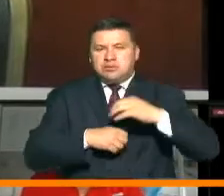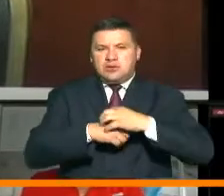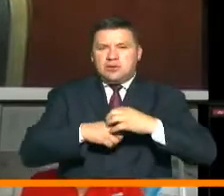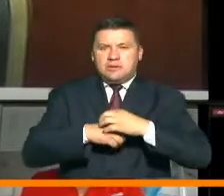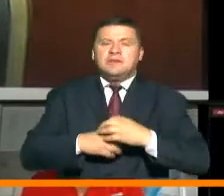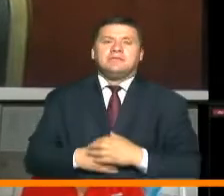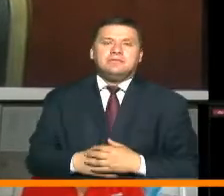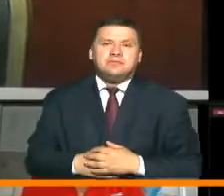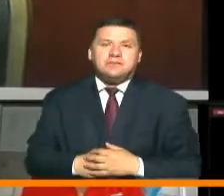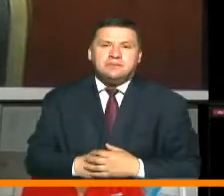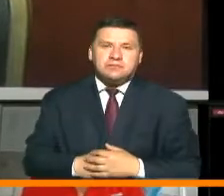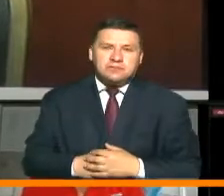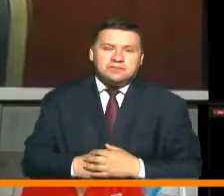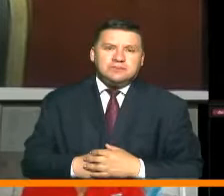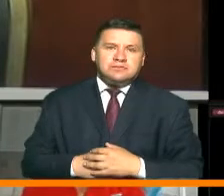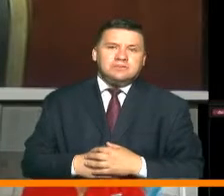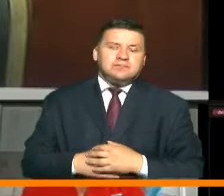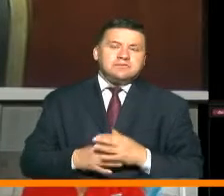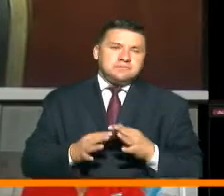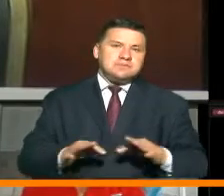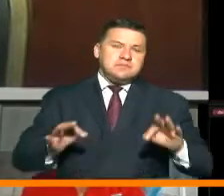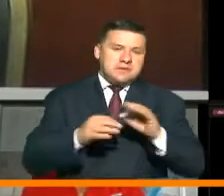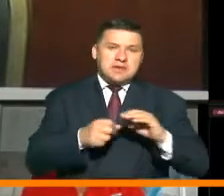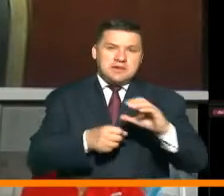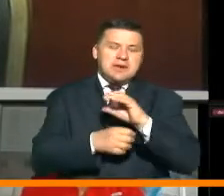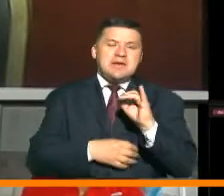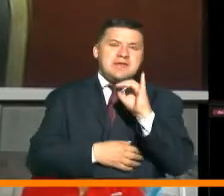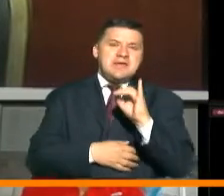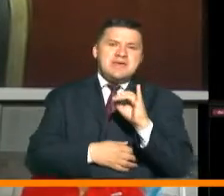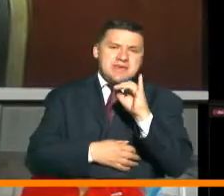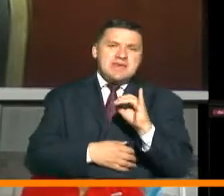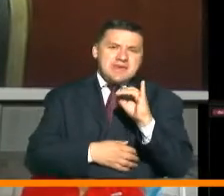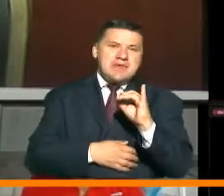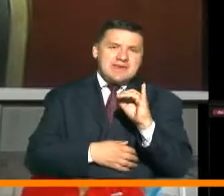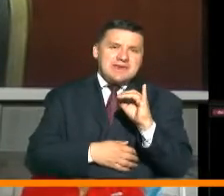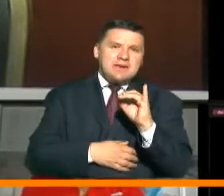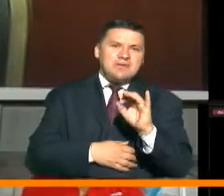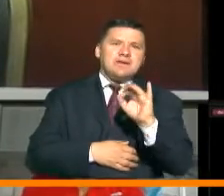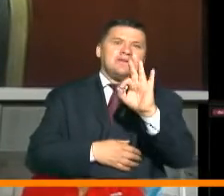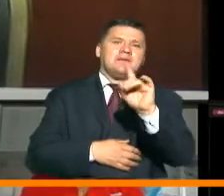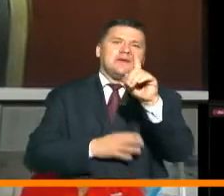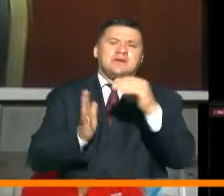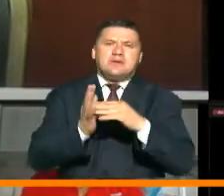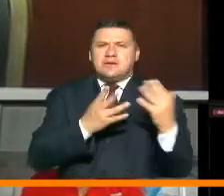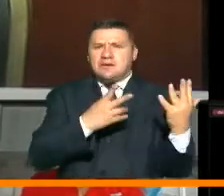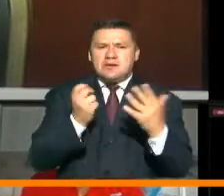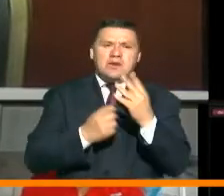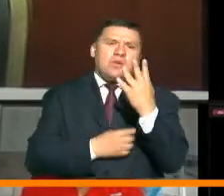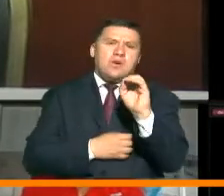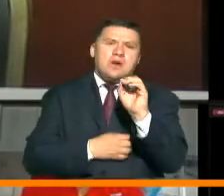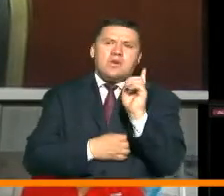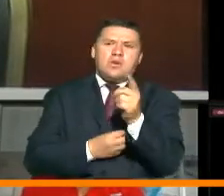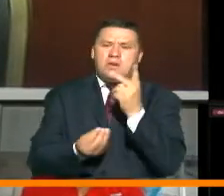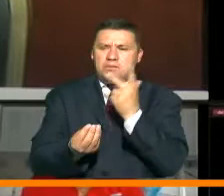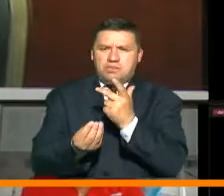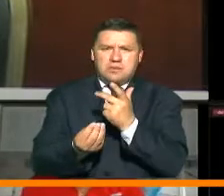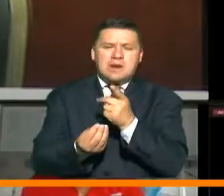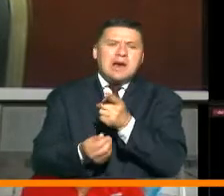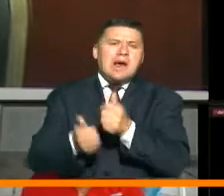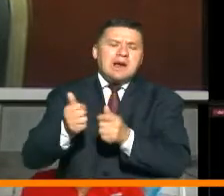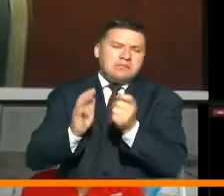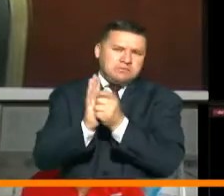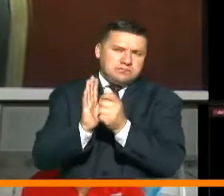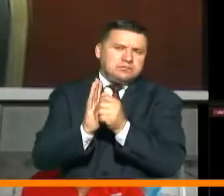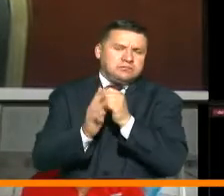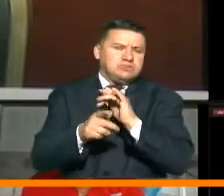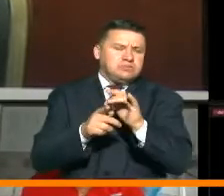tolima también en la ciudad de ibagué se han recibido 31 mil 740 vacunas de las cuales